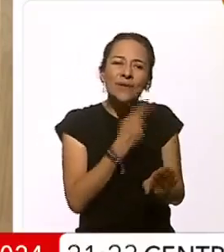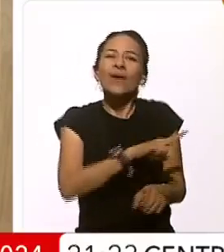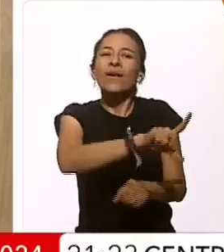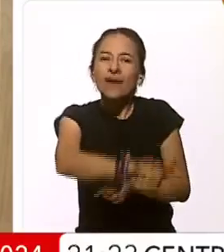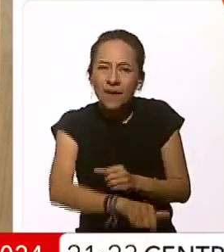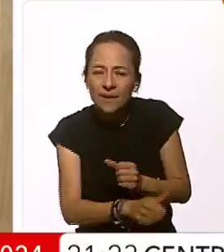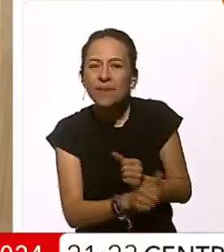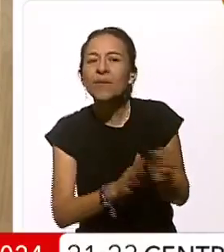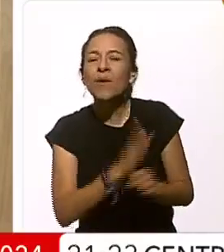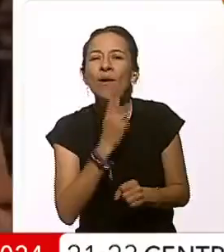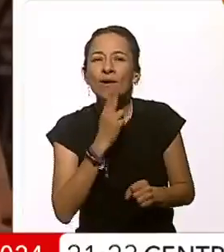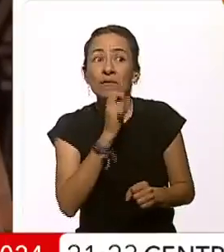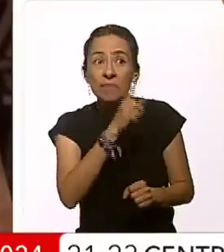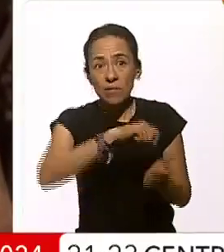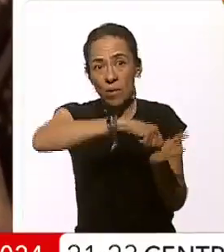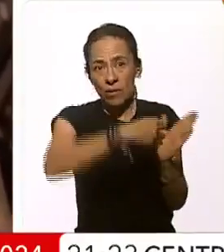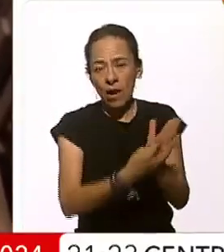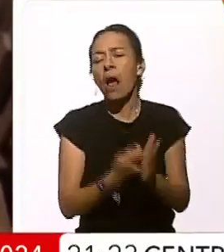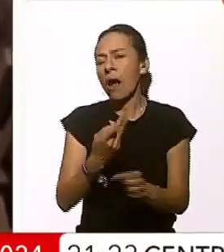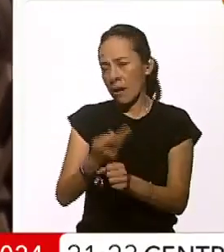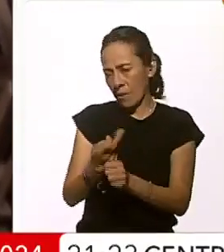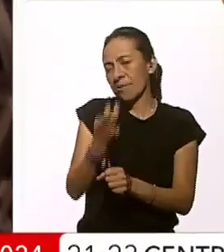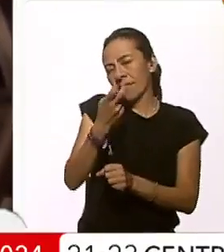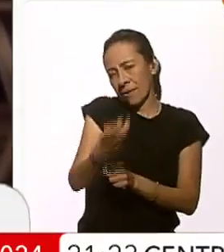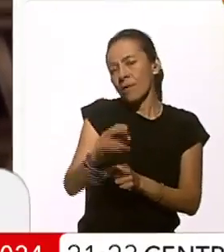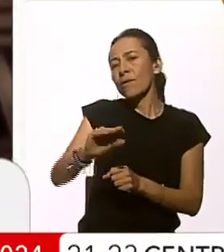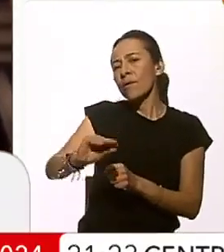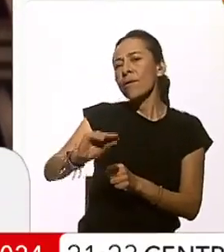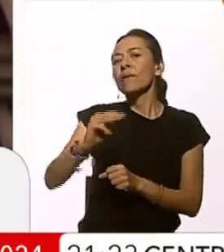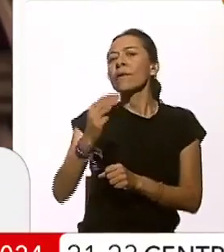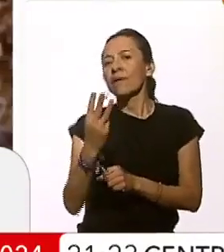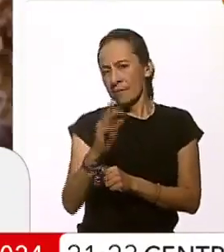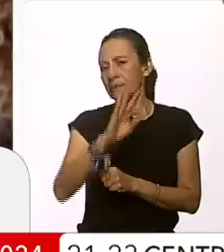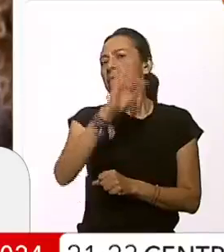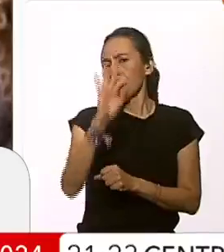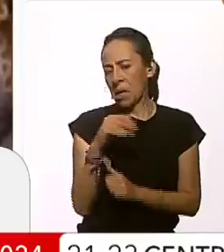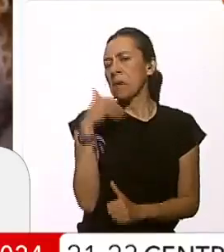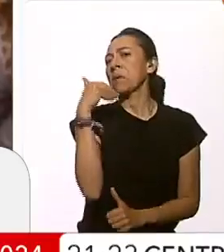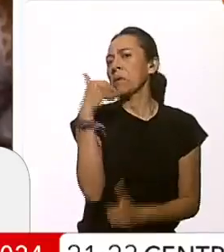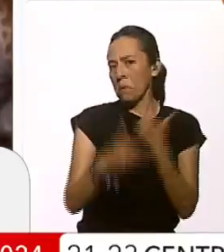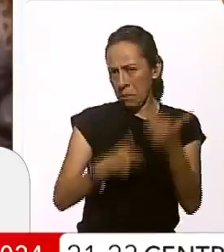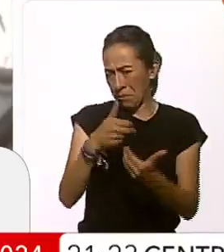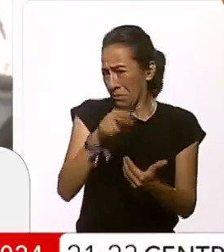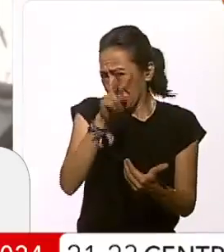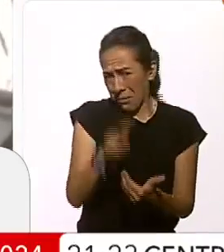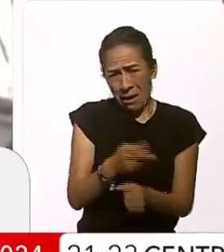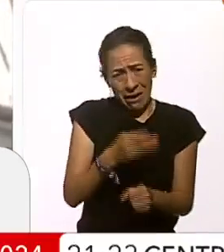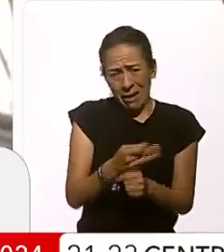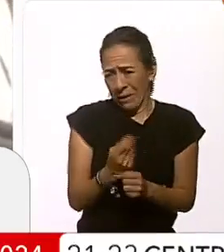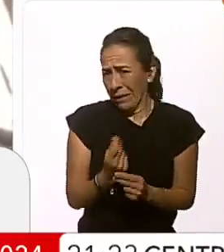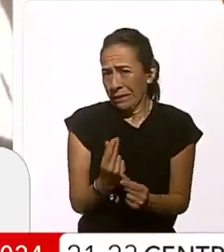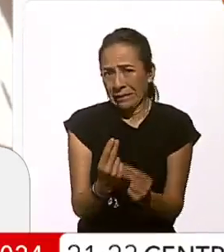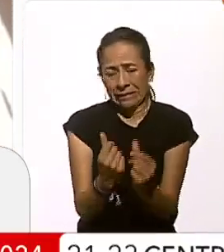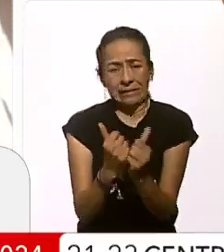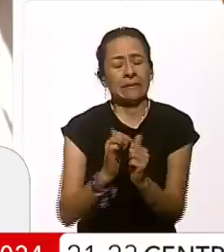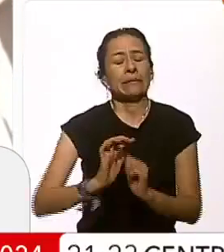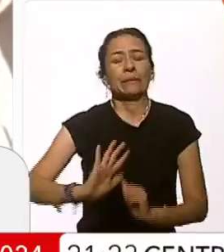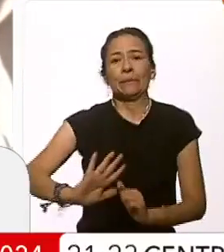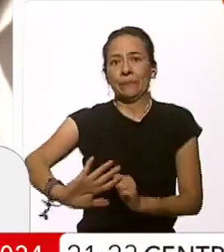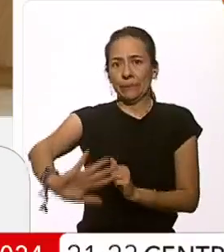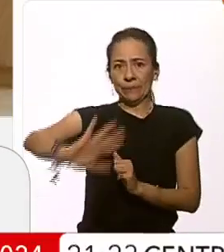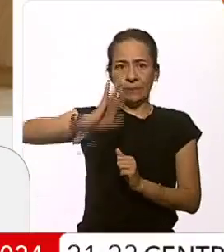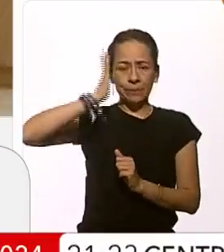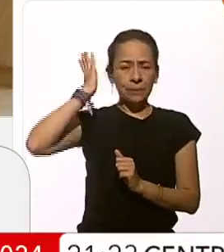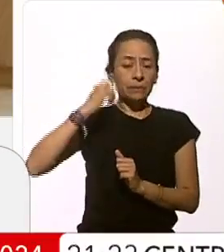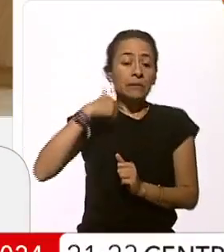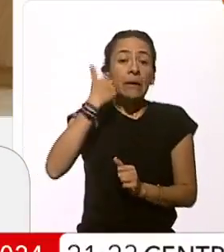del 93% de avance y pues a todo vapor. Para concluir, tenemos el compromiso con